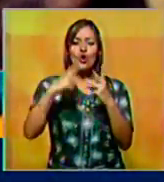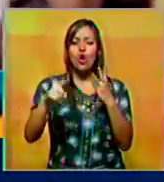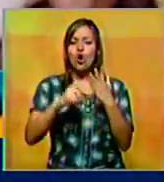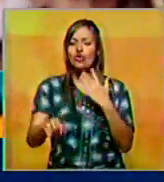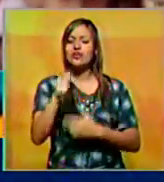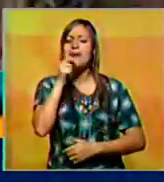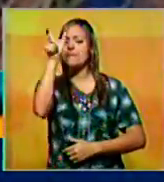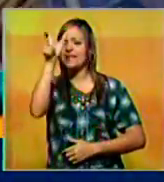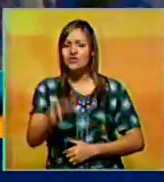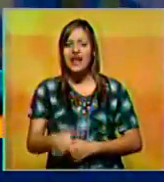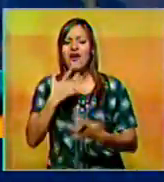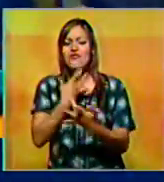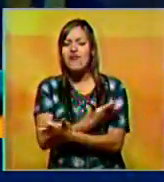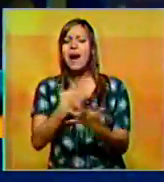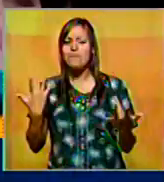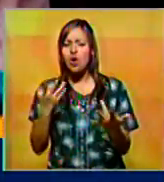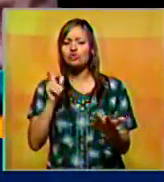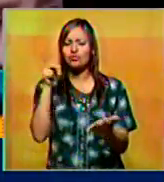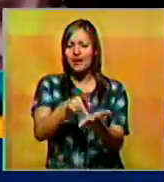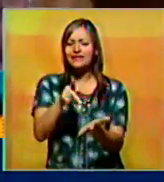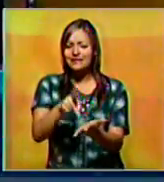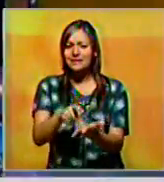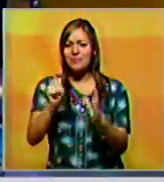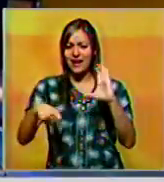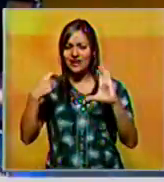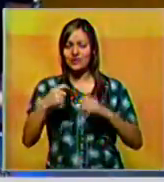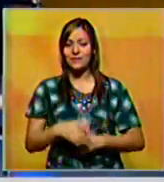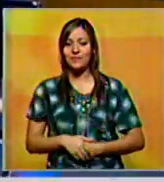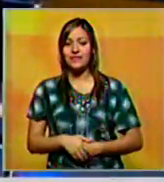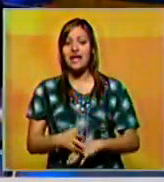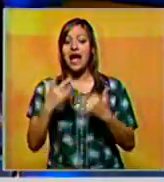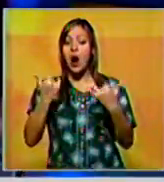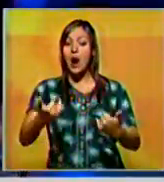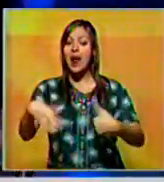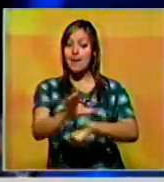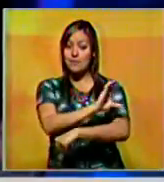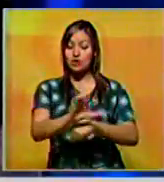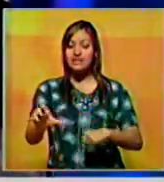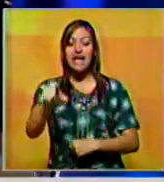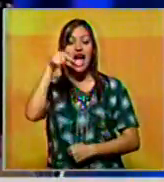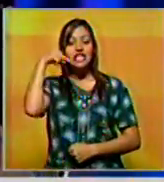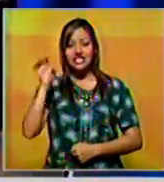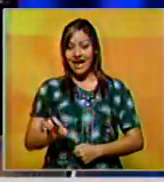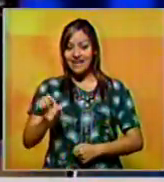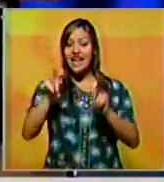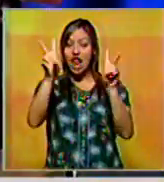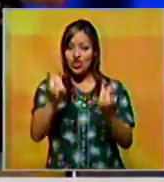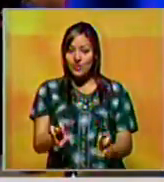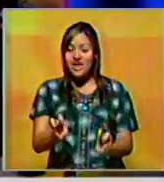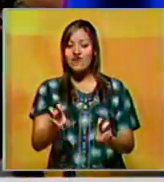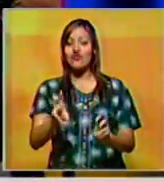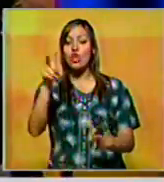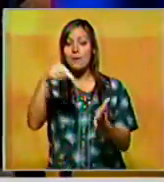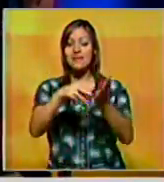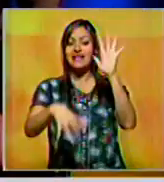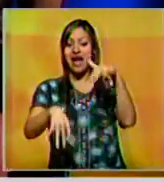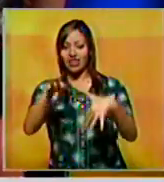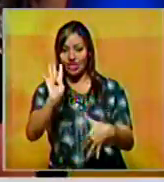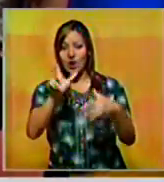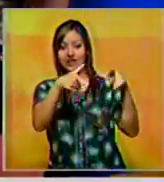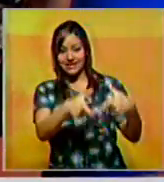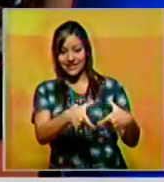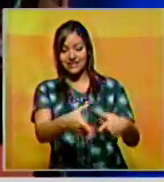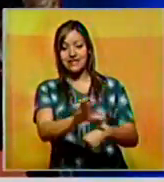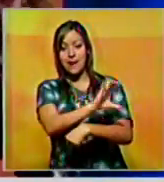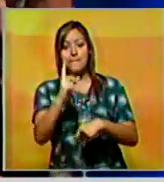Ángel Landa y Emilio Lovera, entre muchos otros. Y entramos en materia musical, Shakira estrenará disco a principios de 2014, el primero que